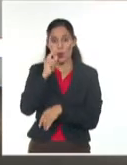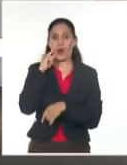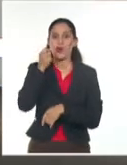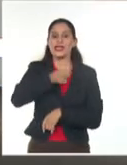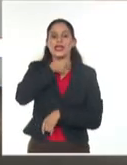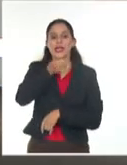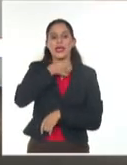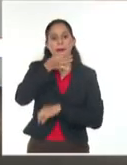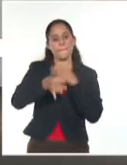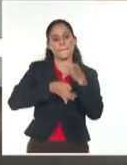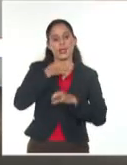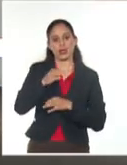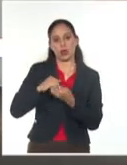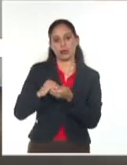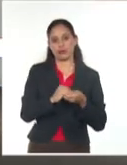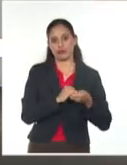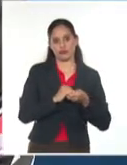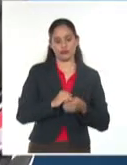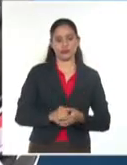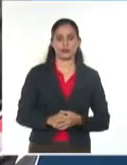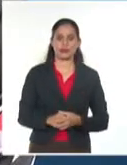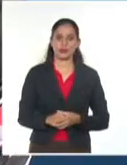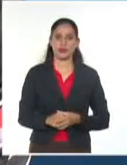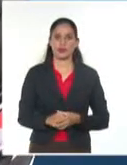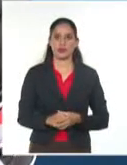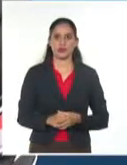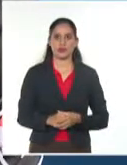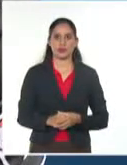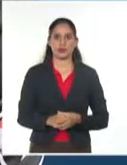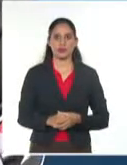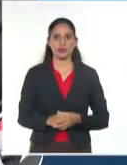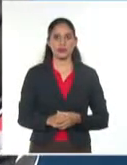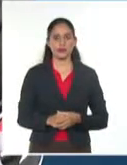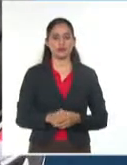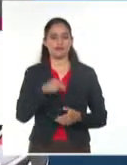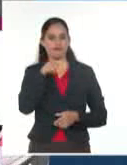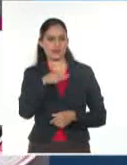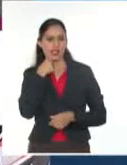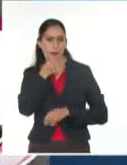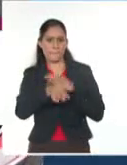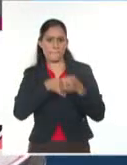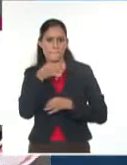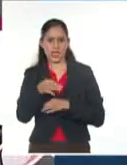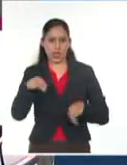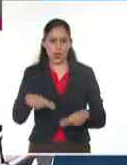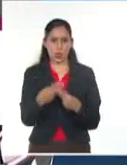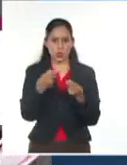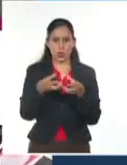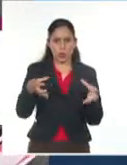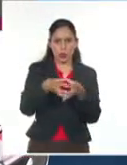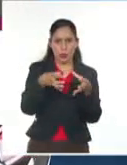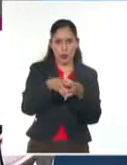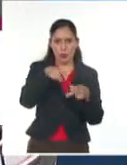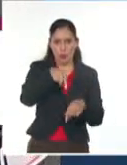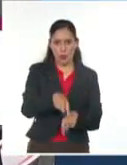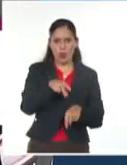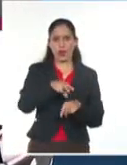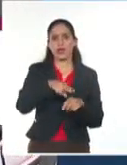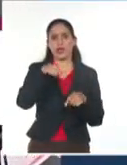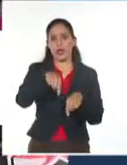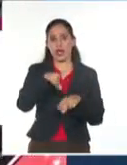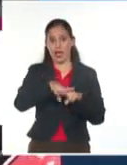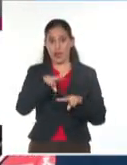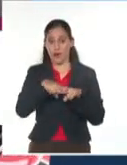al colega Yunel Hernández. Adriel Labrada en la victoria frente a Industriales, 5 empujadas y un batazo de vuelta